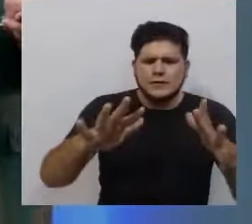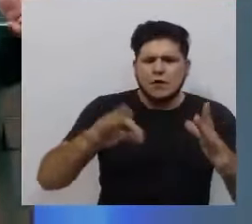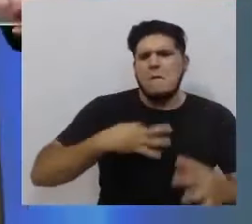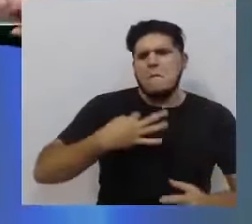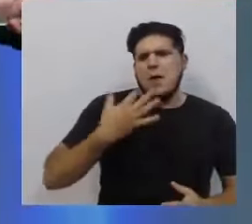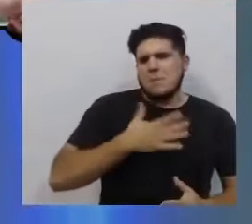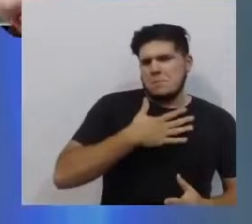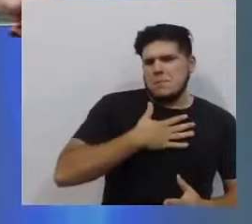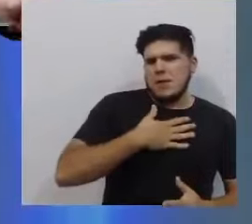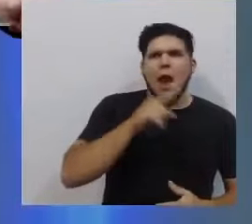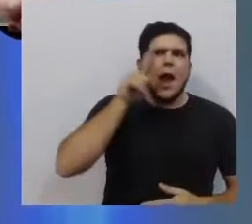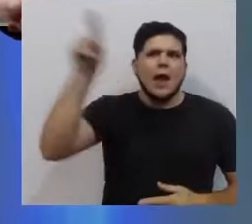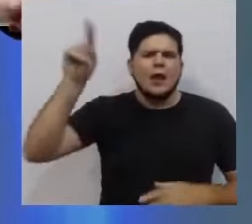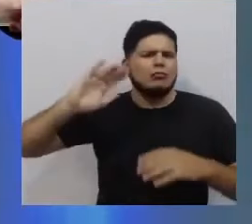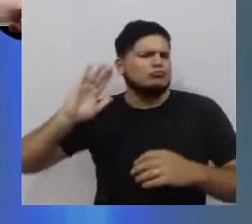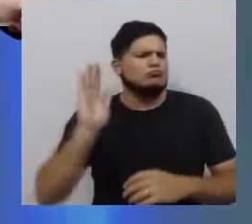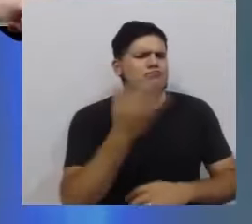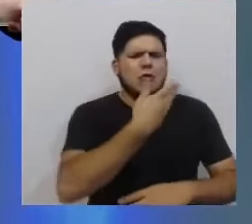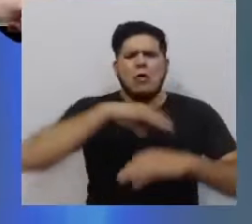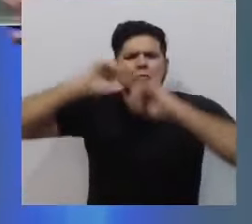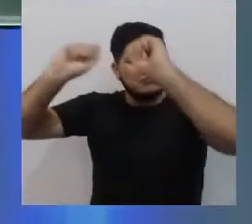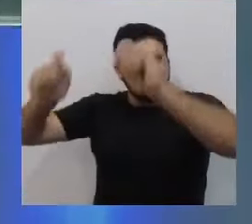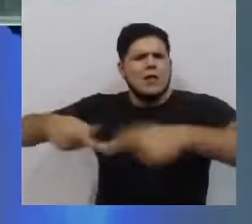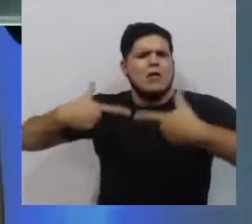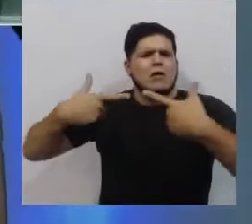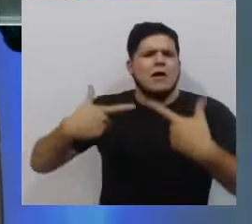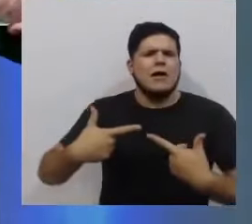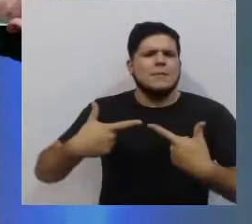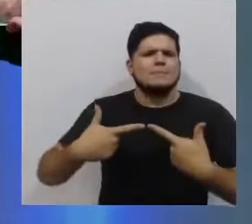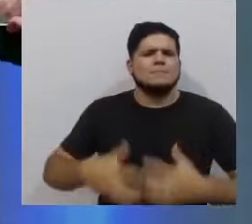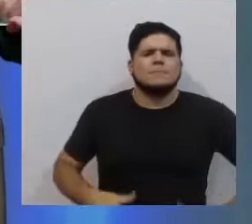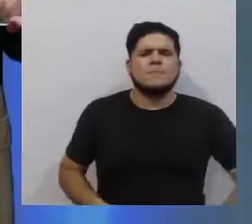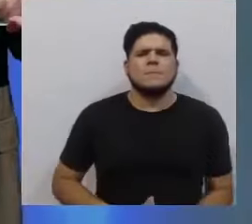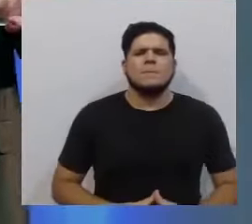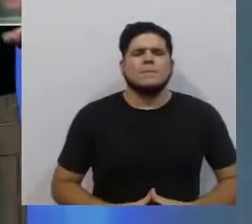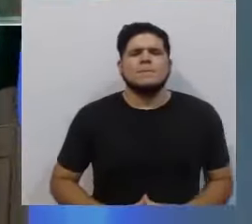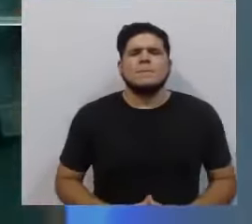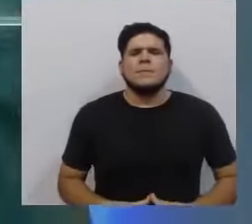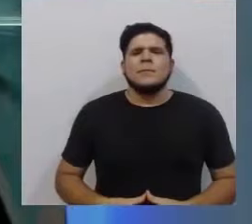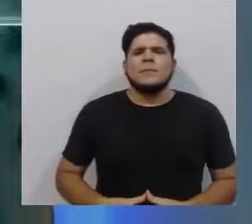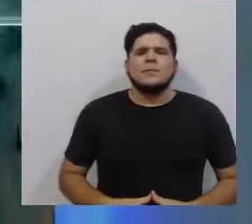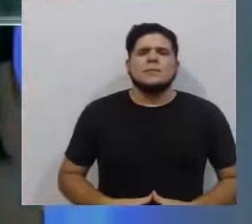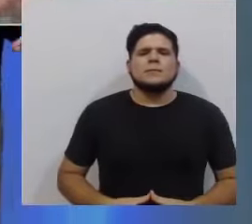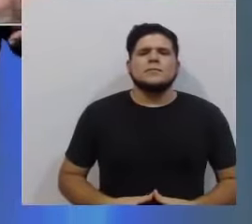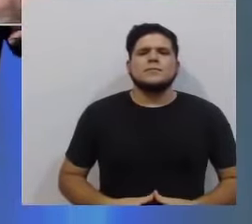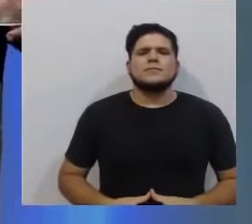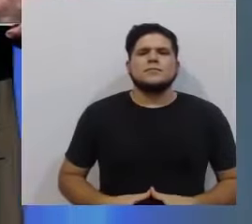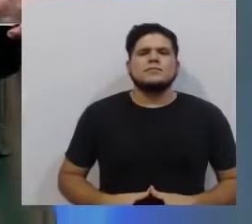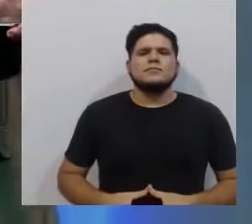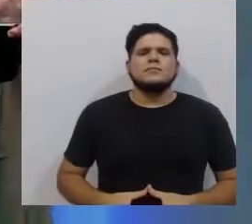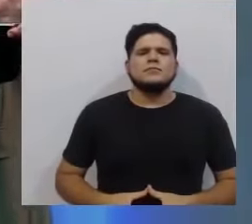aleluya cuanto le creen a dios esa palabra bendecido por dios dios abre los cielos y nos